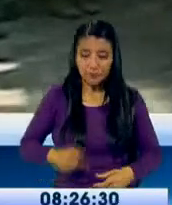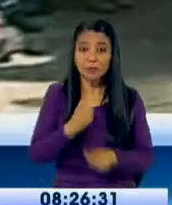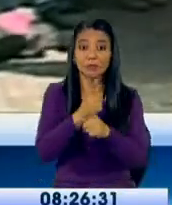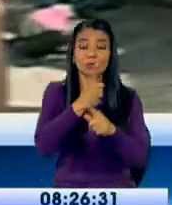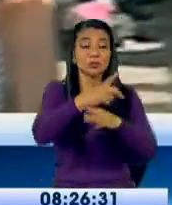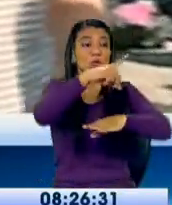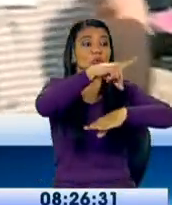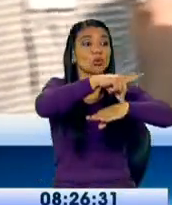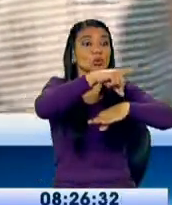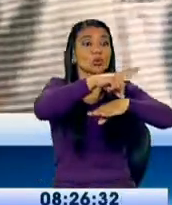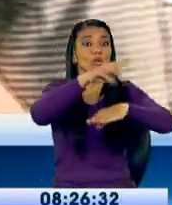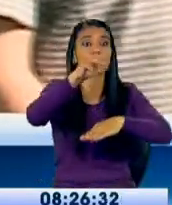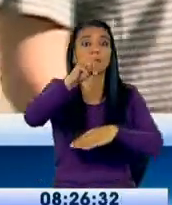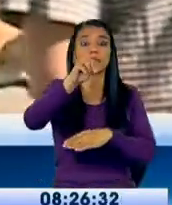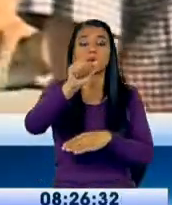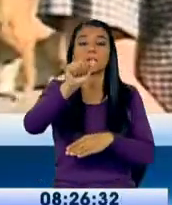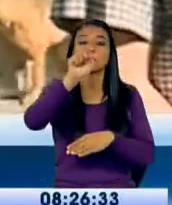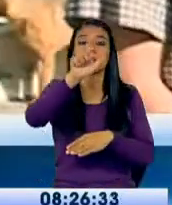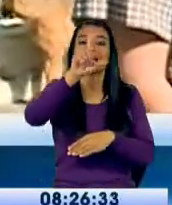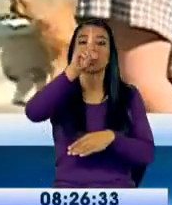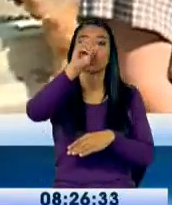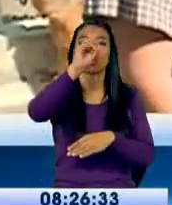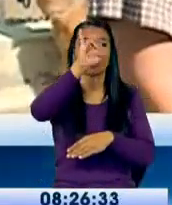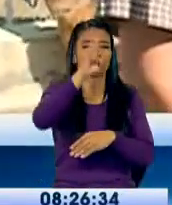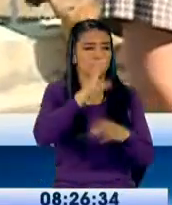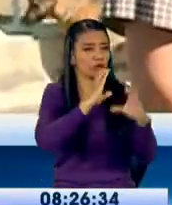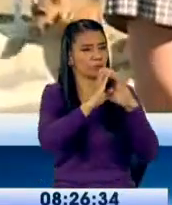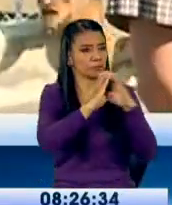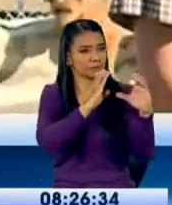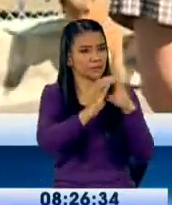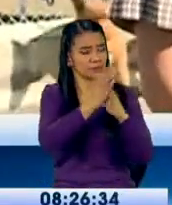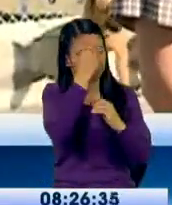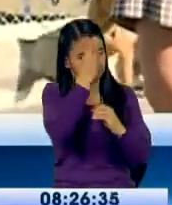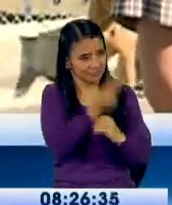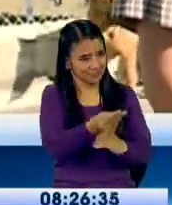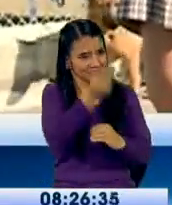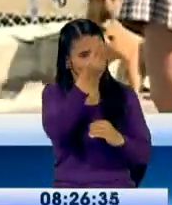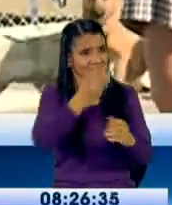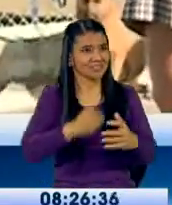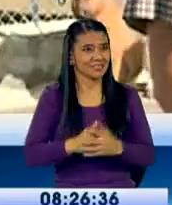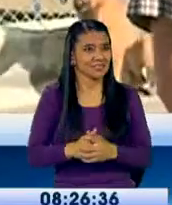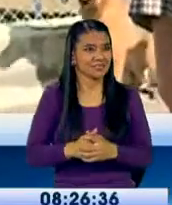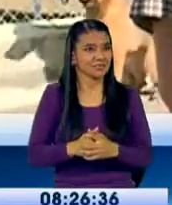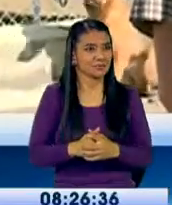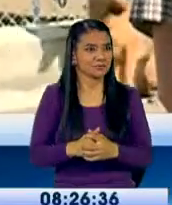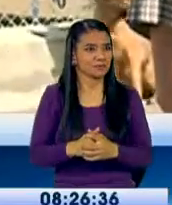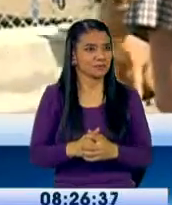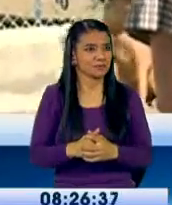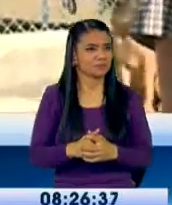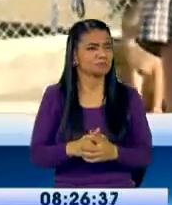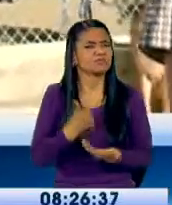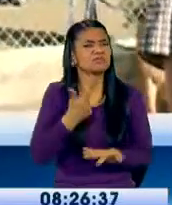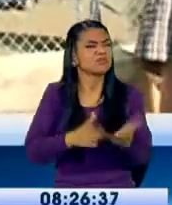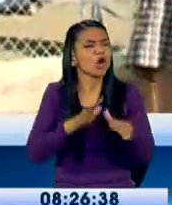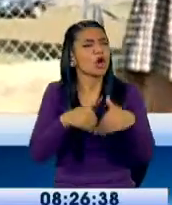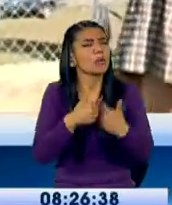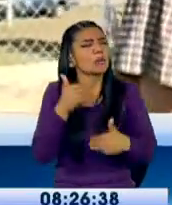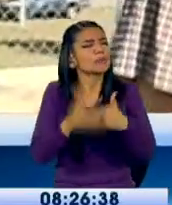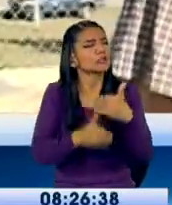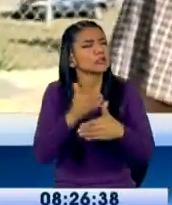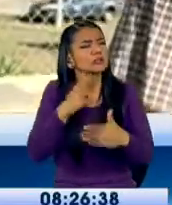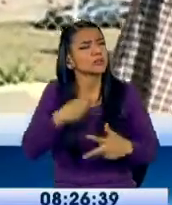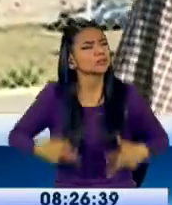doctor Maldonado para que nos cuente más de información. Doctor, muy buenos días. ¿Cuáles son los requisitos de las mascotas para que puedan realizarse este proceso